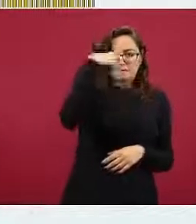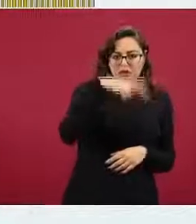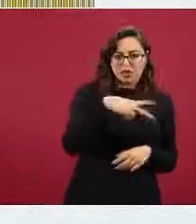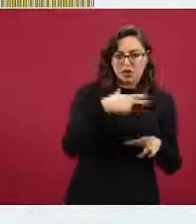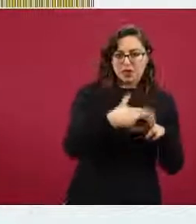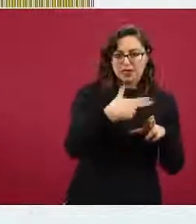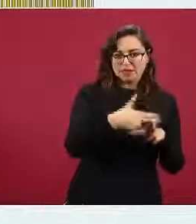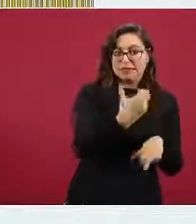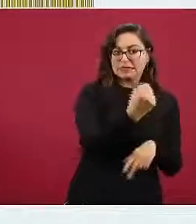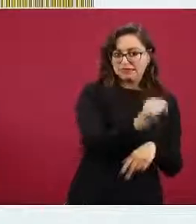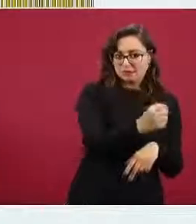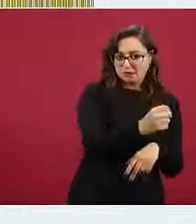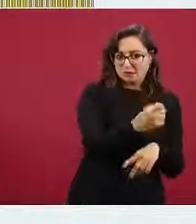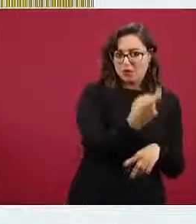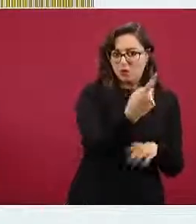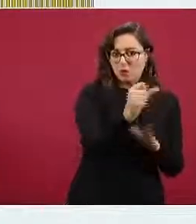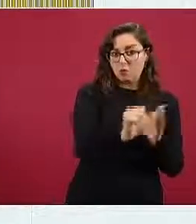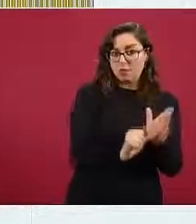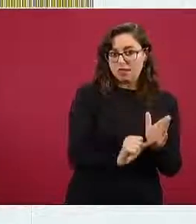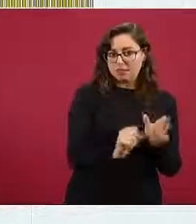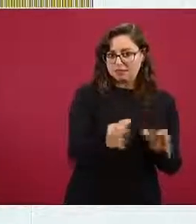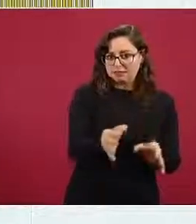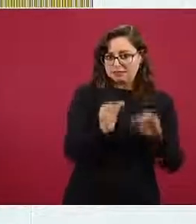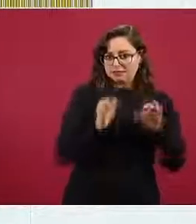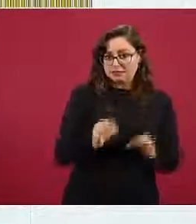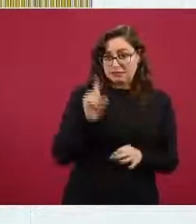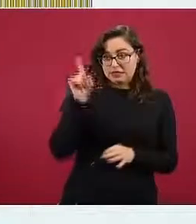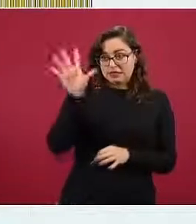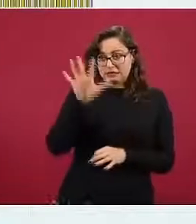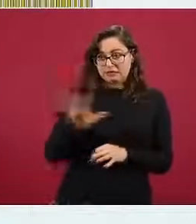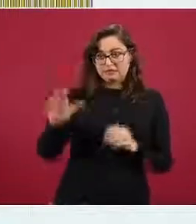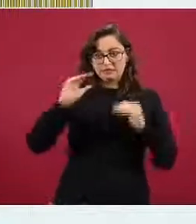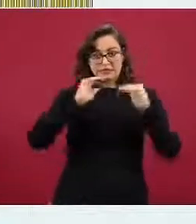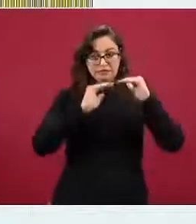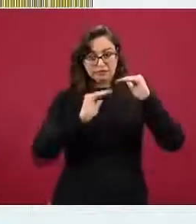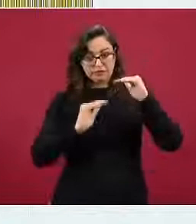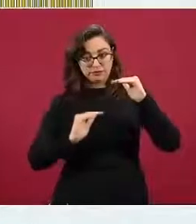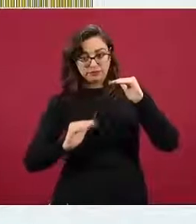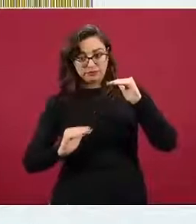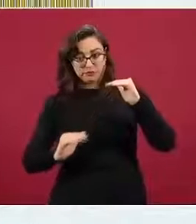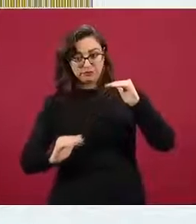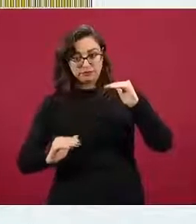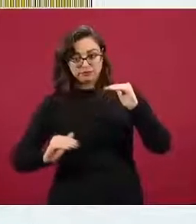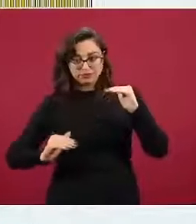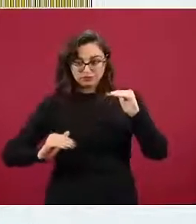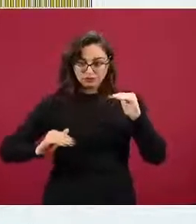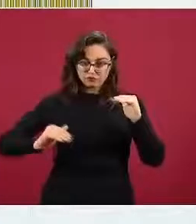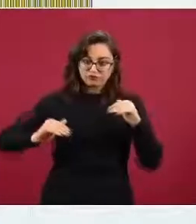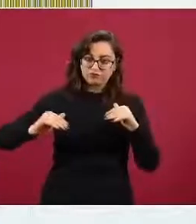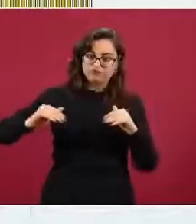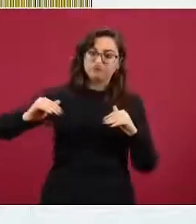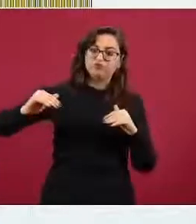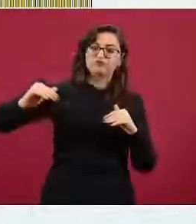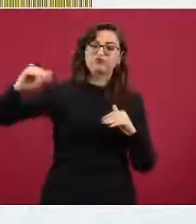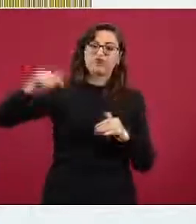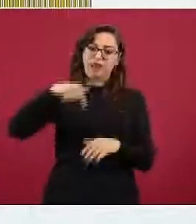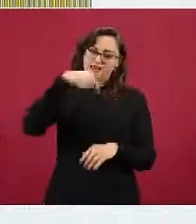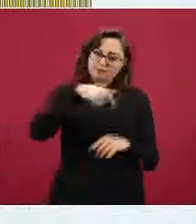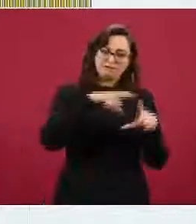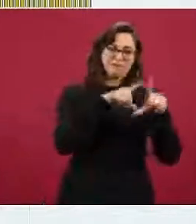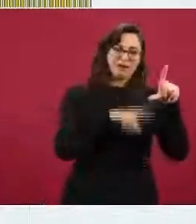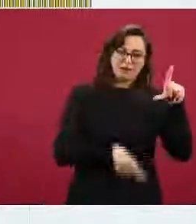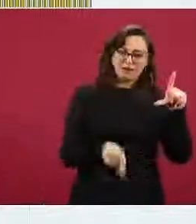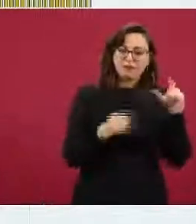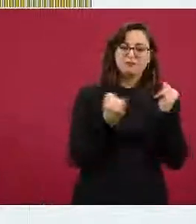se redujo toda la región y después, igual que México, empezó a incrementarse. Y